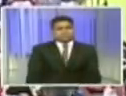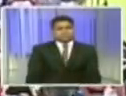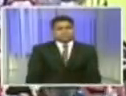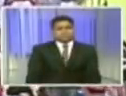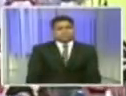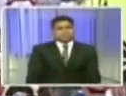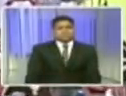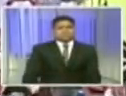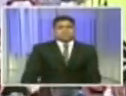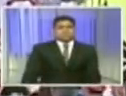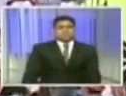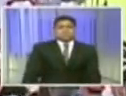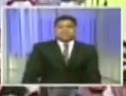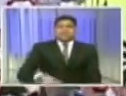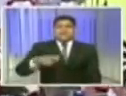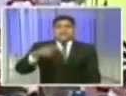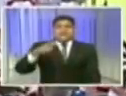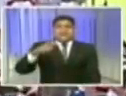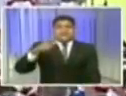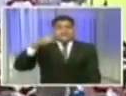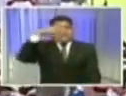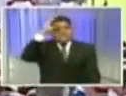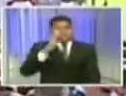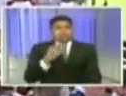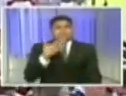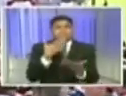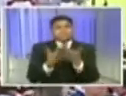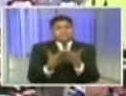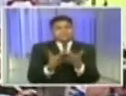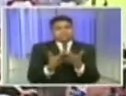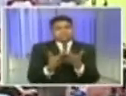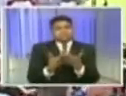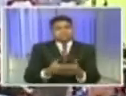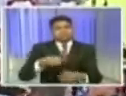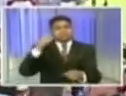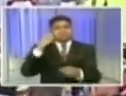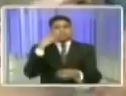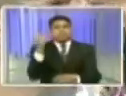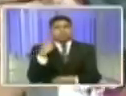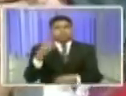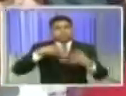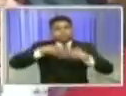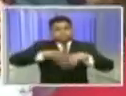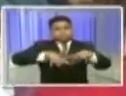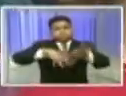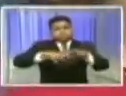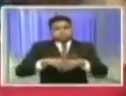Adiós rogando y el pueblo trabajando. Adiós rogando y la juventud movilizando.